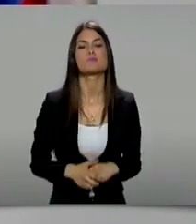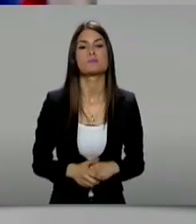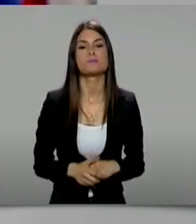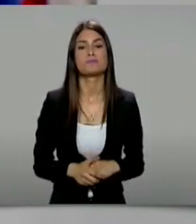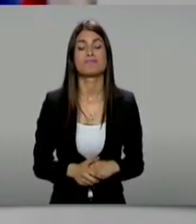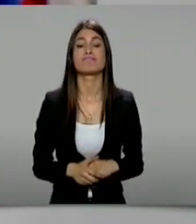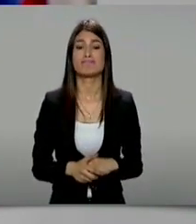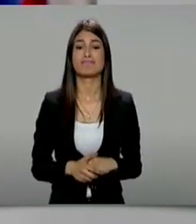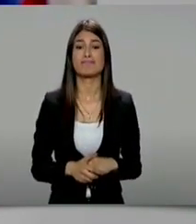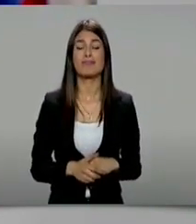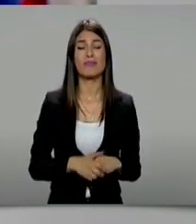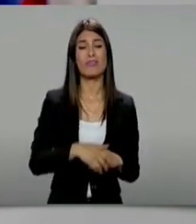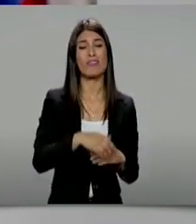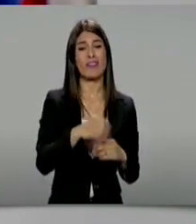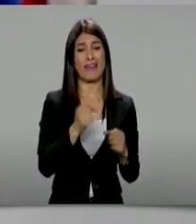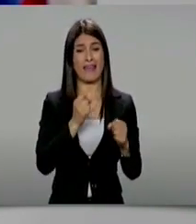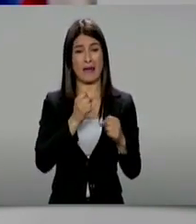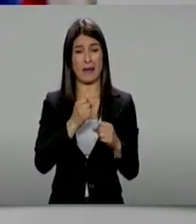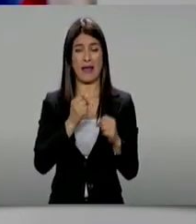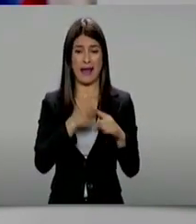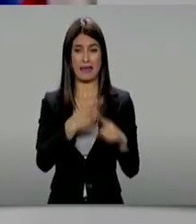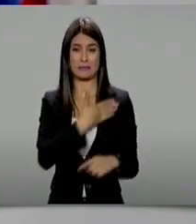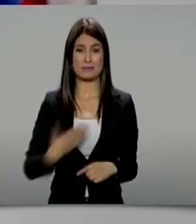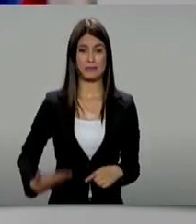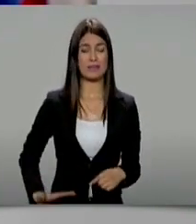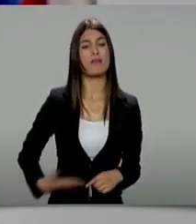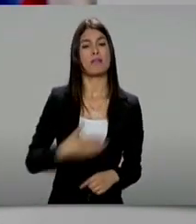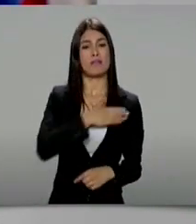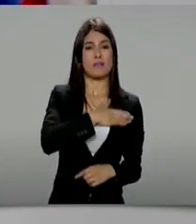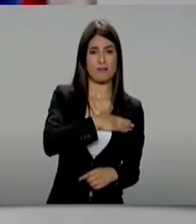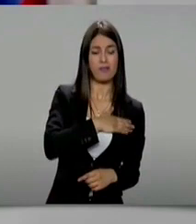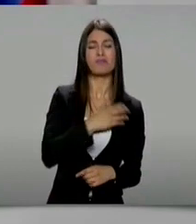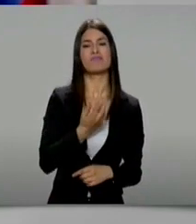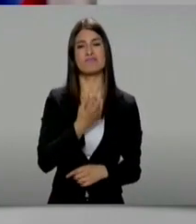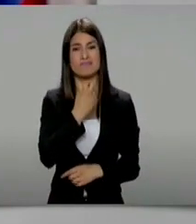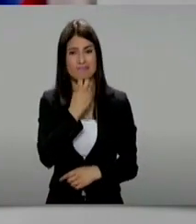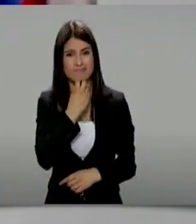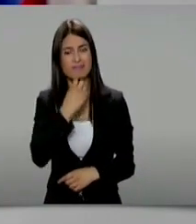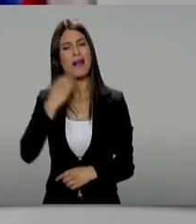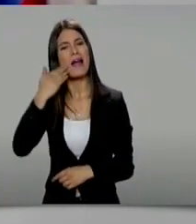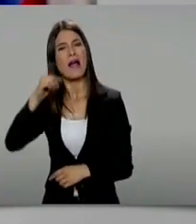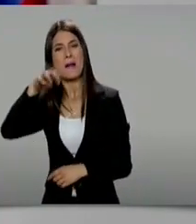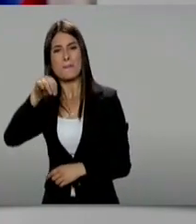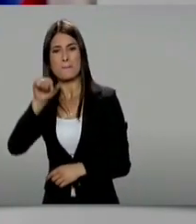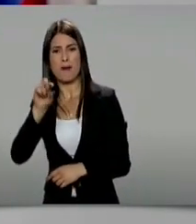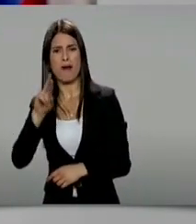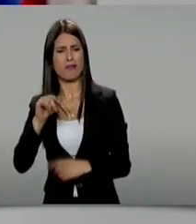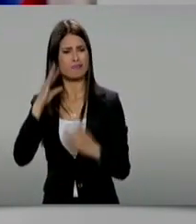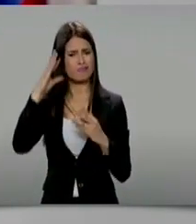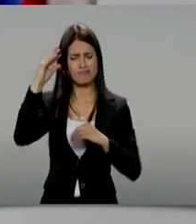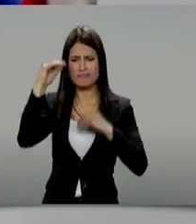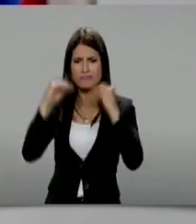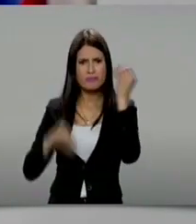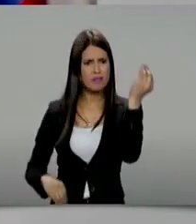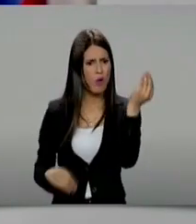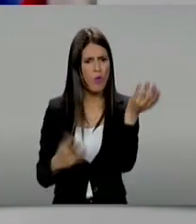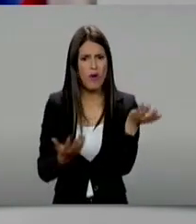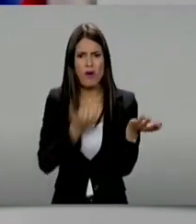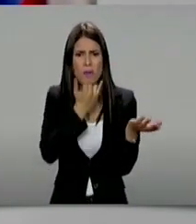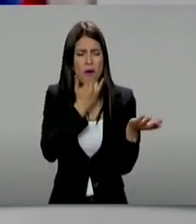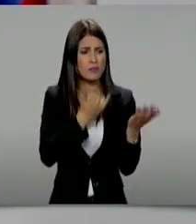rechazo en los expresidentes pastrana y Uribe Marta Lucía Ramírez y en muchos Voceros del no Y algunos